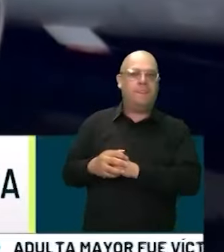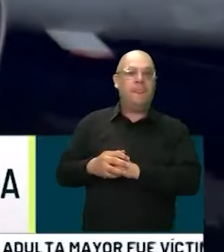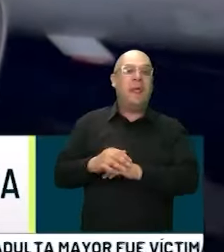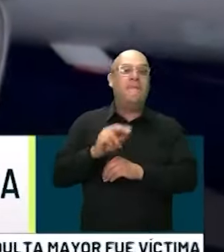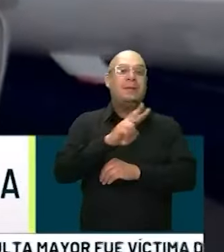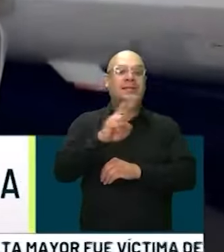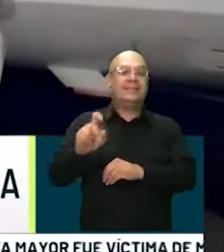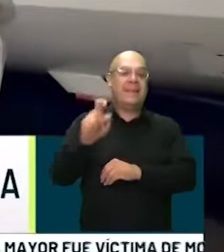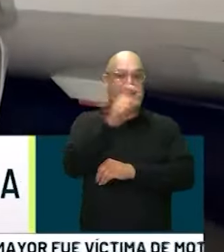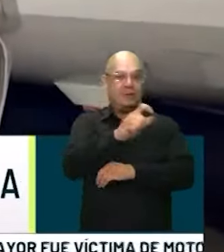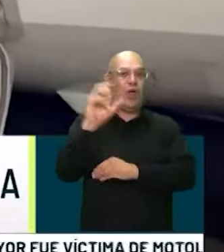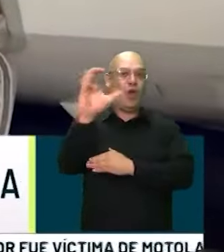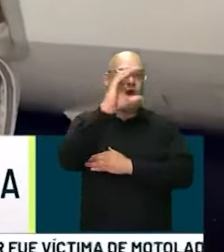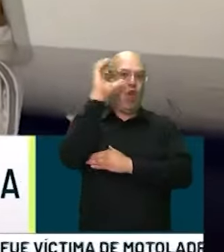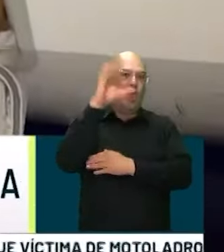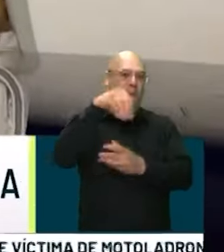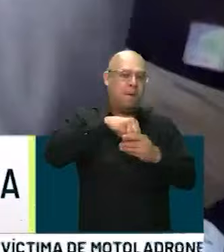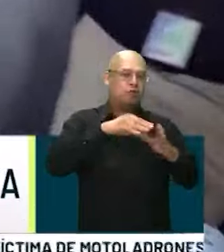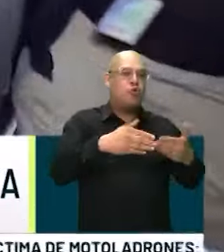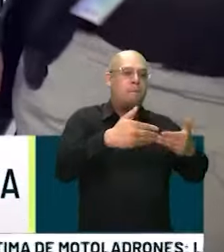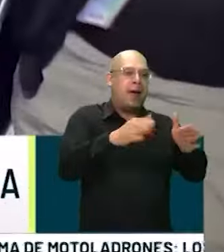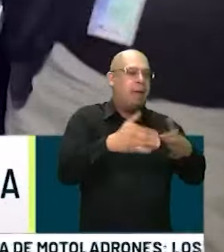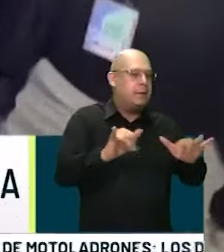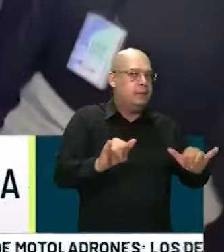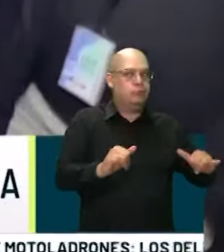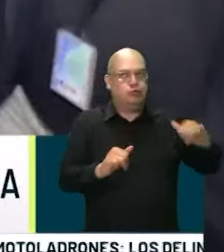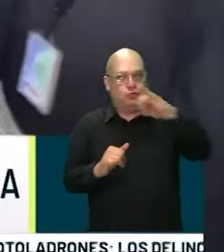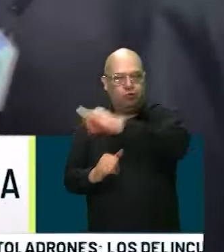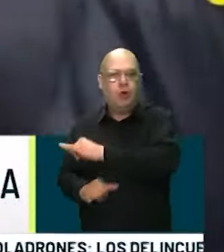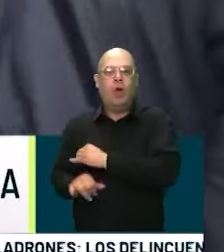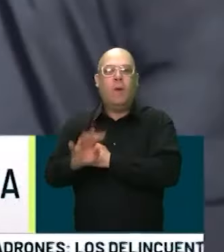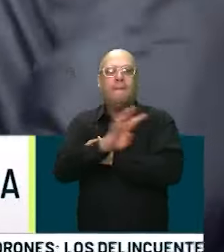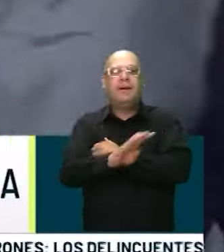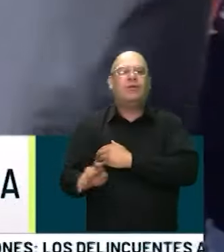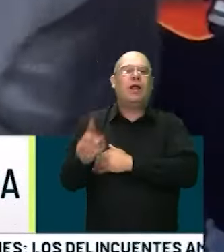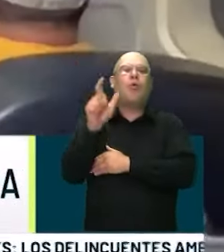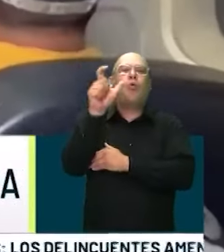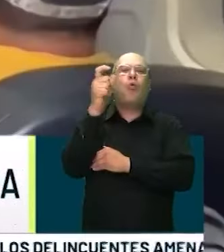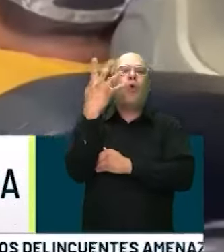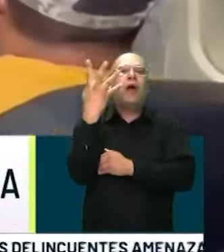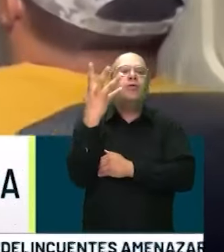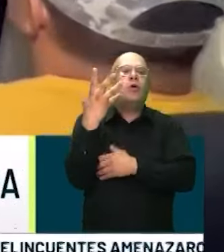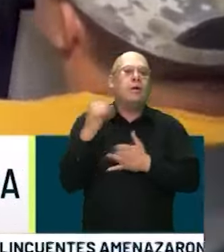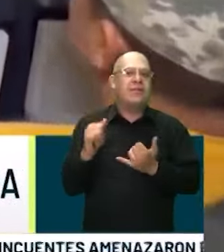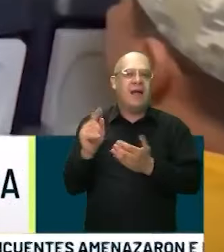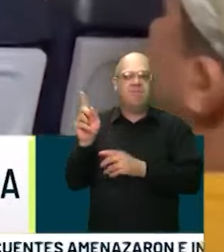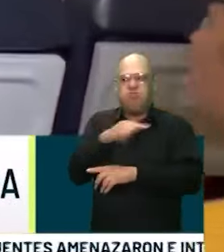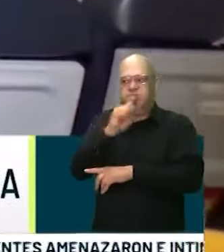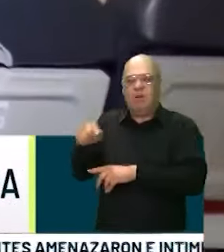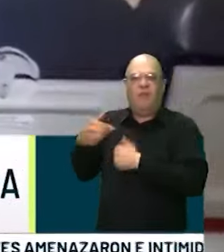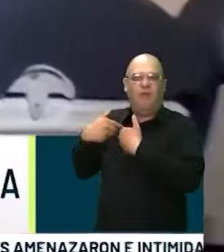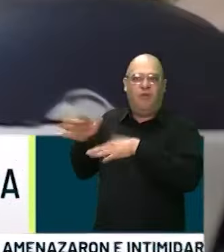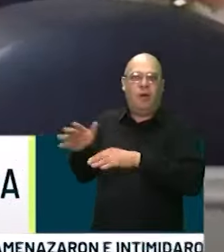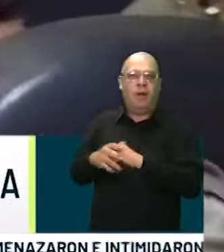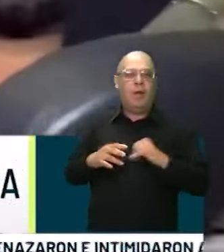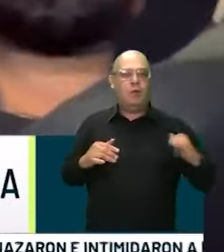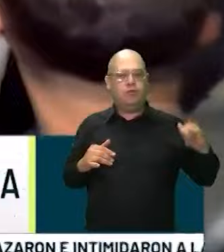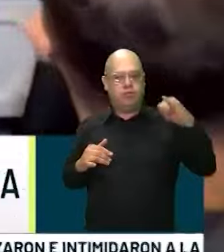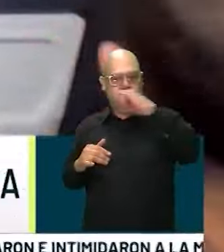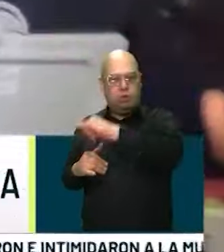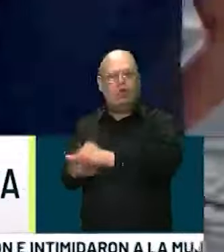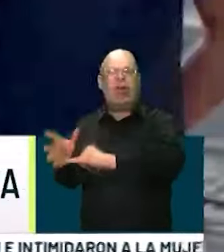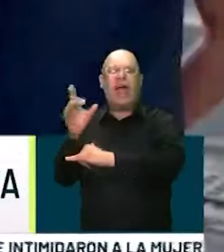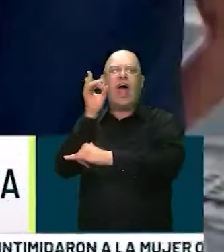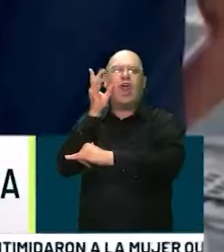desterrados del territorio panameño y cuatro expulsados ellos son enviados en vuelos chartes hasta la aeropuerto de rí negro en